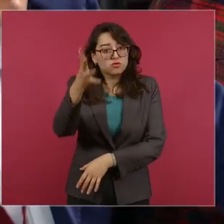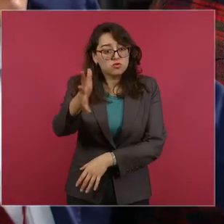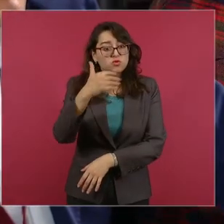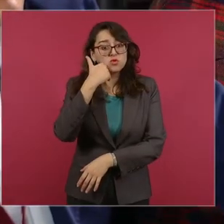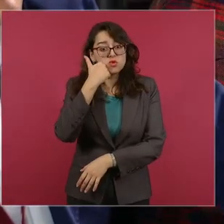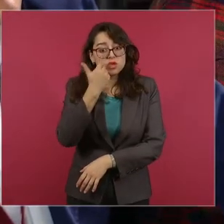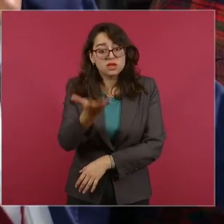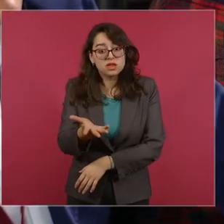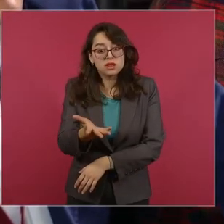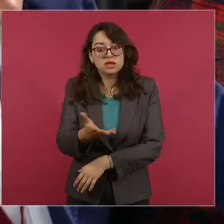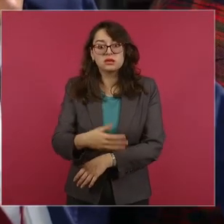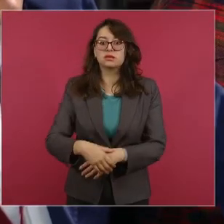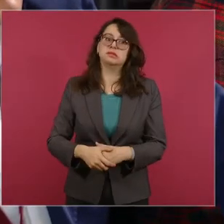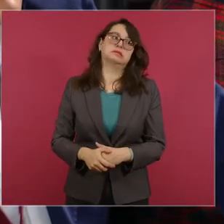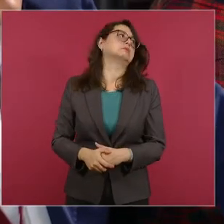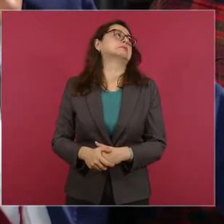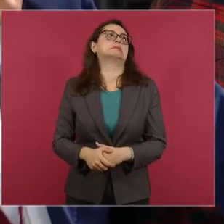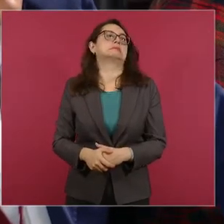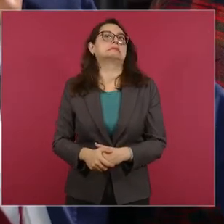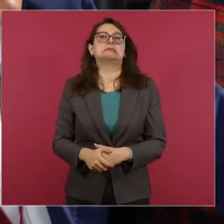Era un desastre,